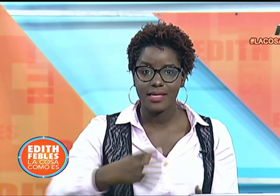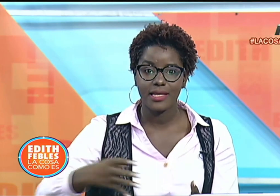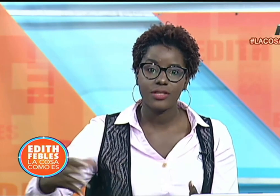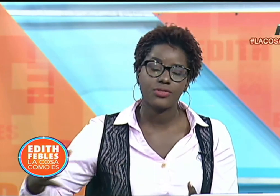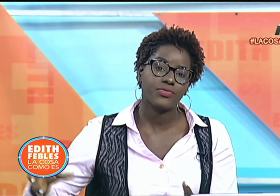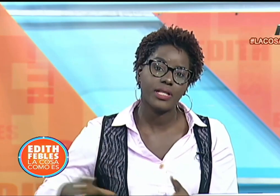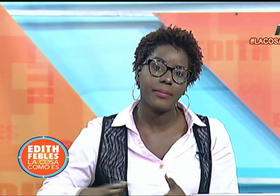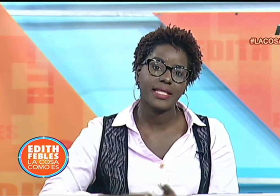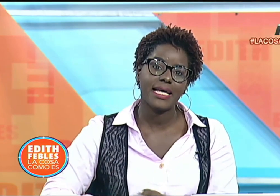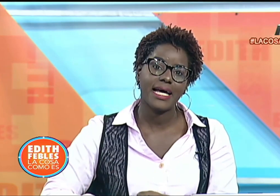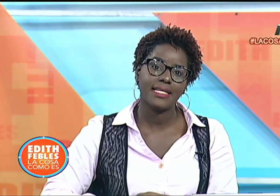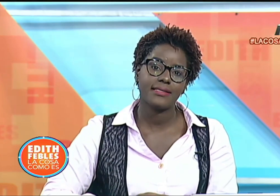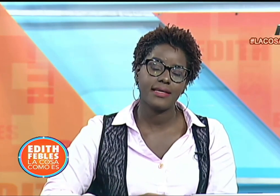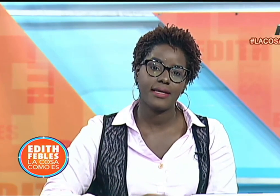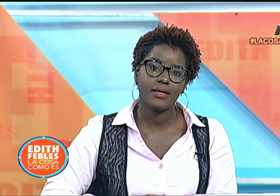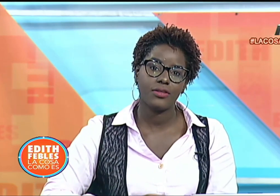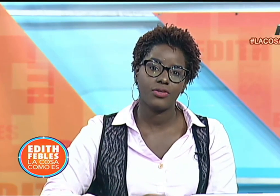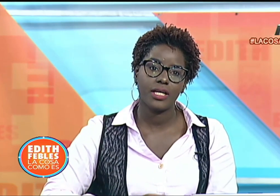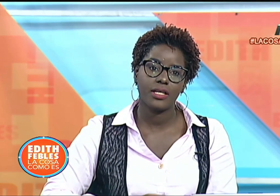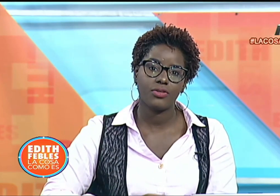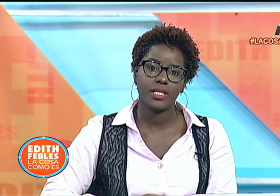temas de derechos fundamentales